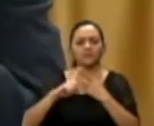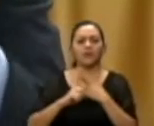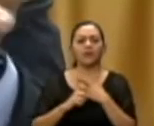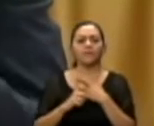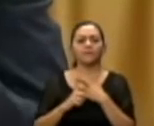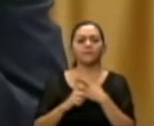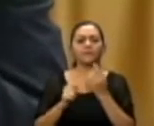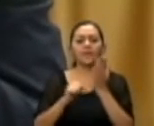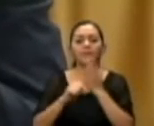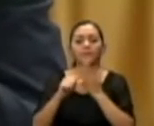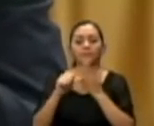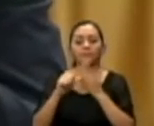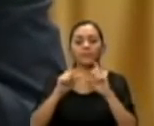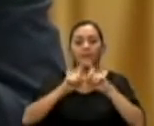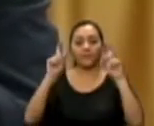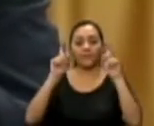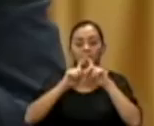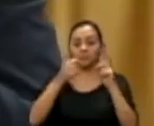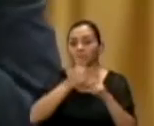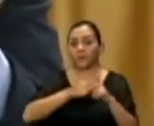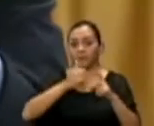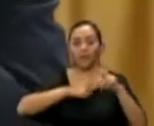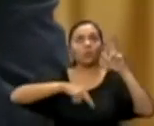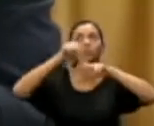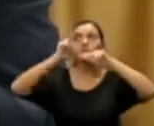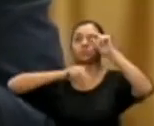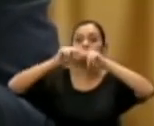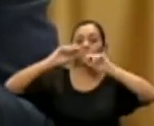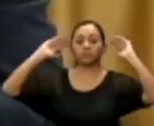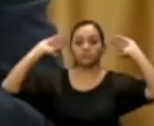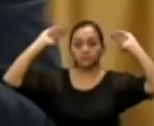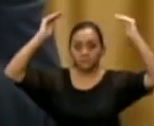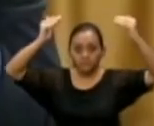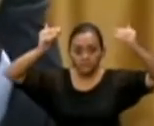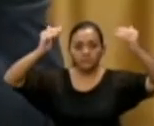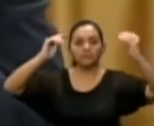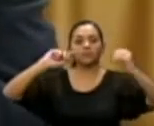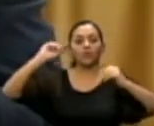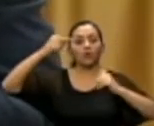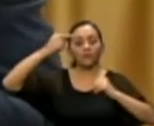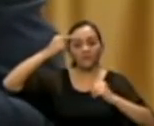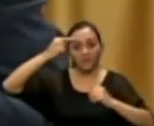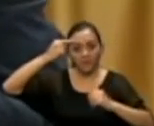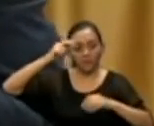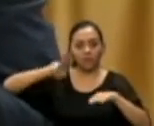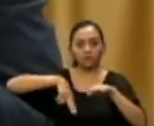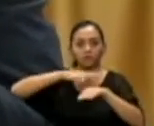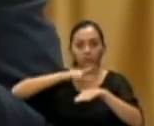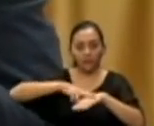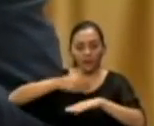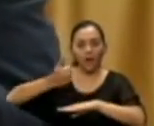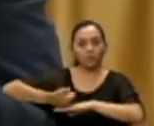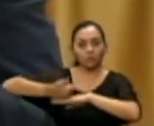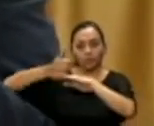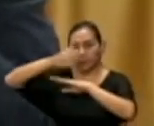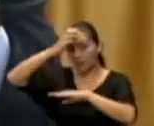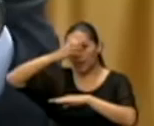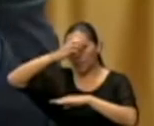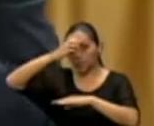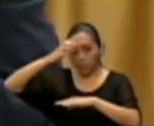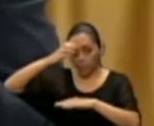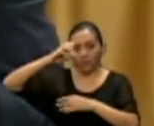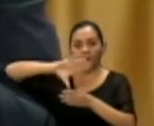la empresa privada se negaron a construir los gobiernos locales que participaron la conferencia episcopal ecuatoriana creo que la